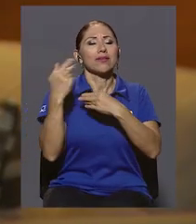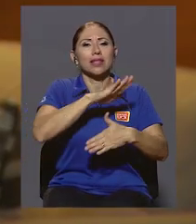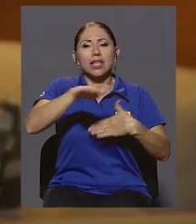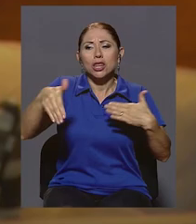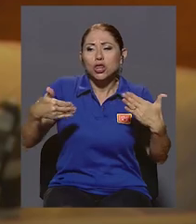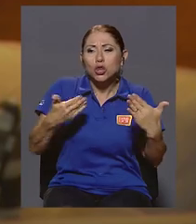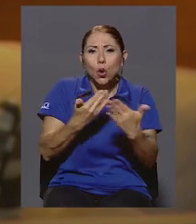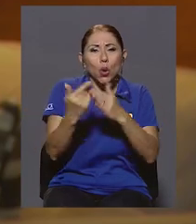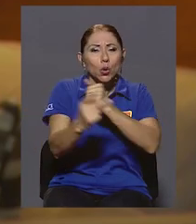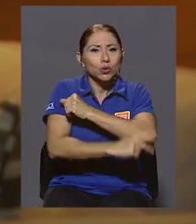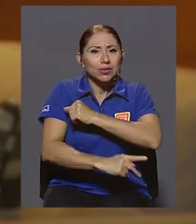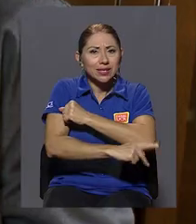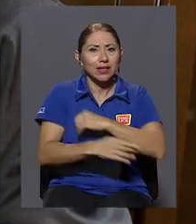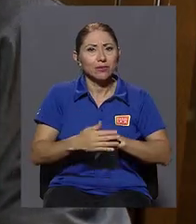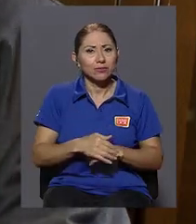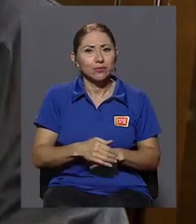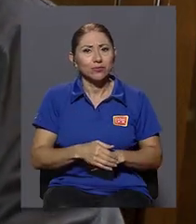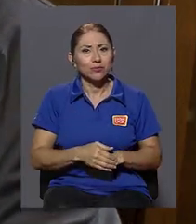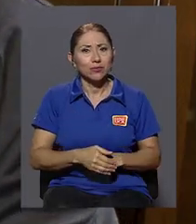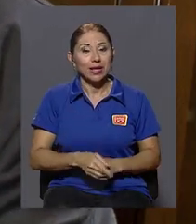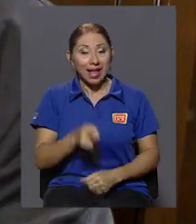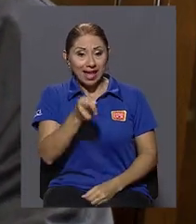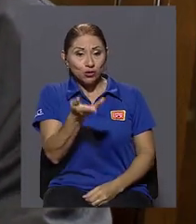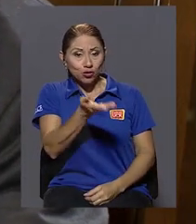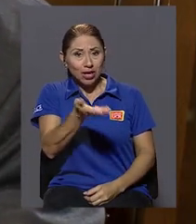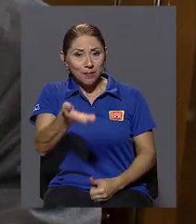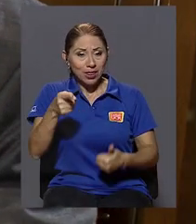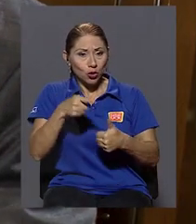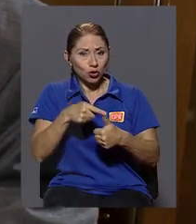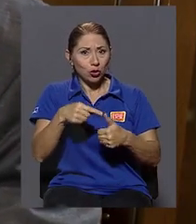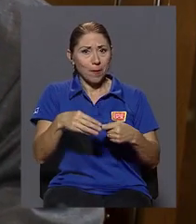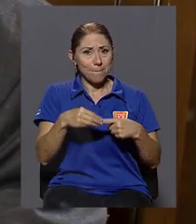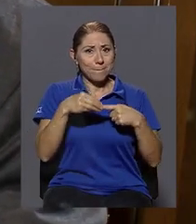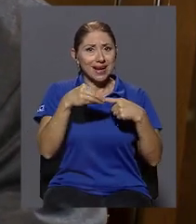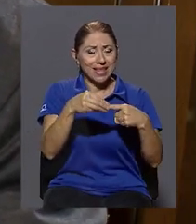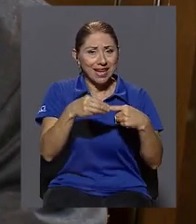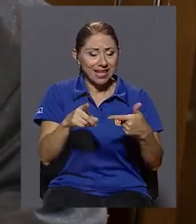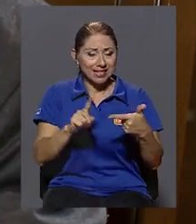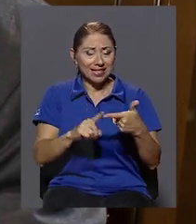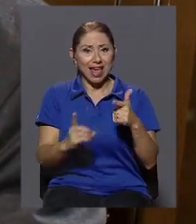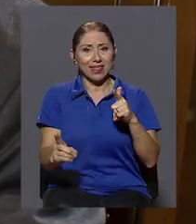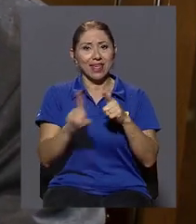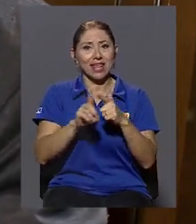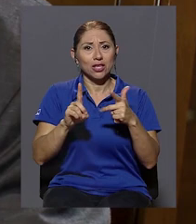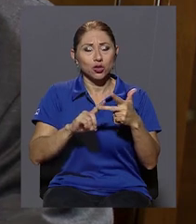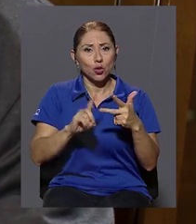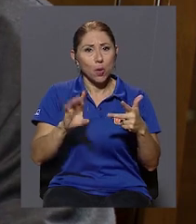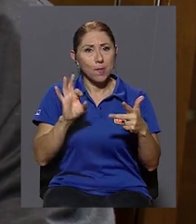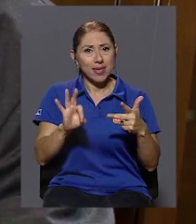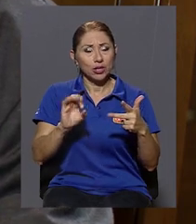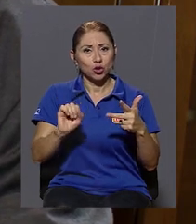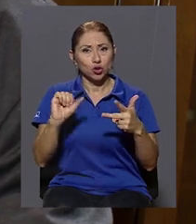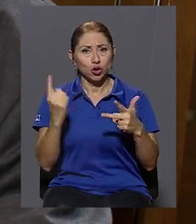de todos los estados. Estos elementos, pertinencia, derecho, bien